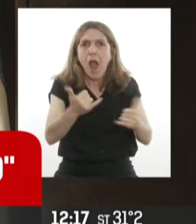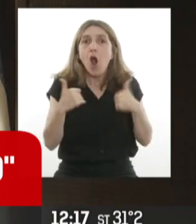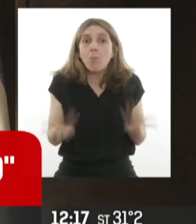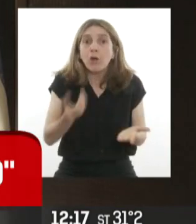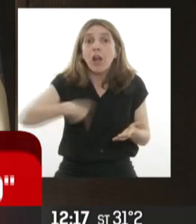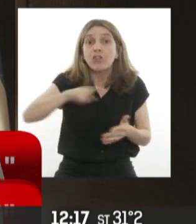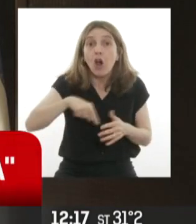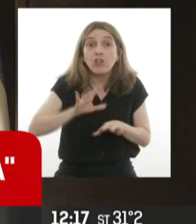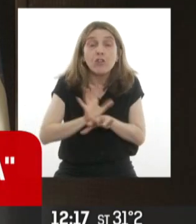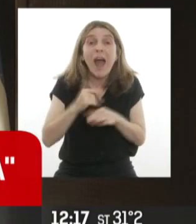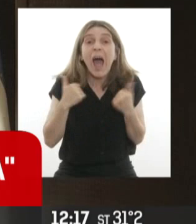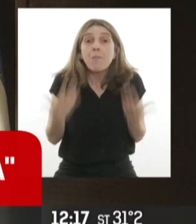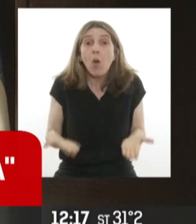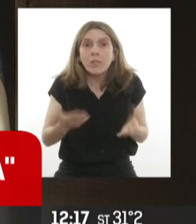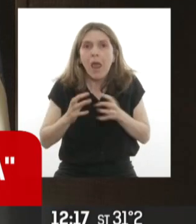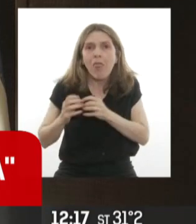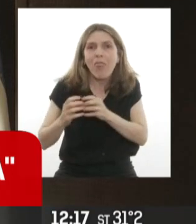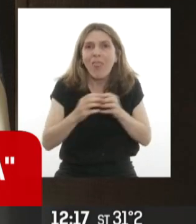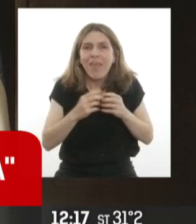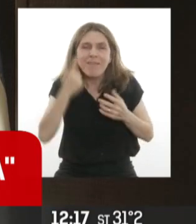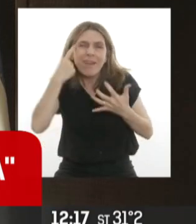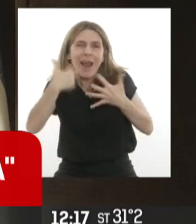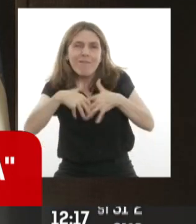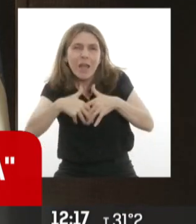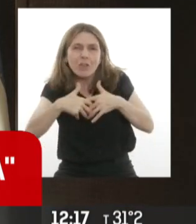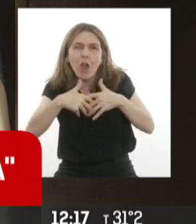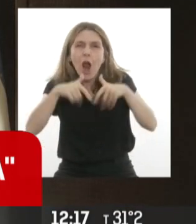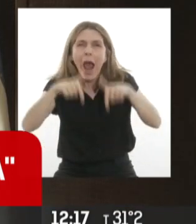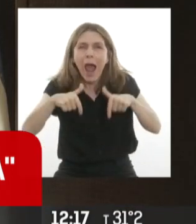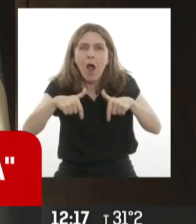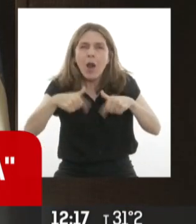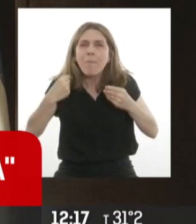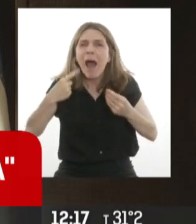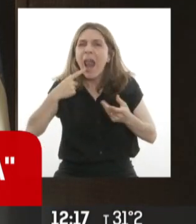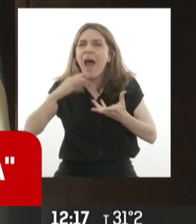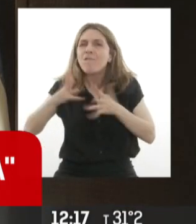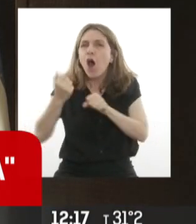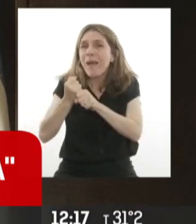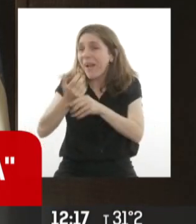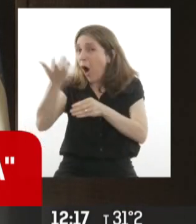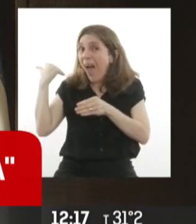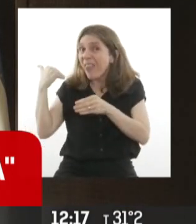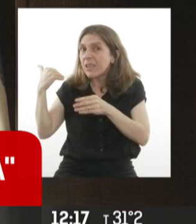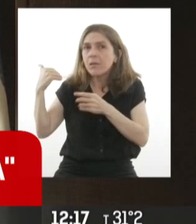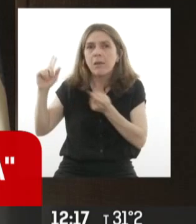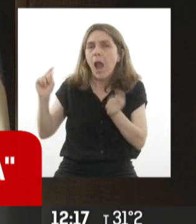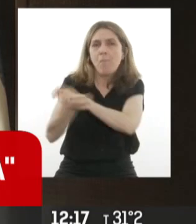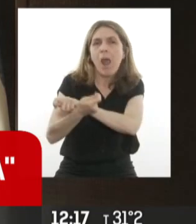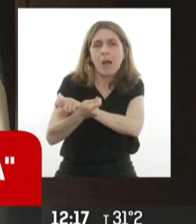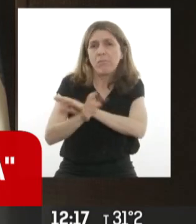que aprovecharla. Y esa oportunidad es hacer las cosas de otro modo, lisa y llanamente.